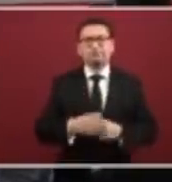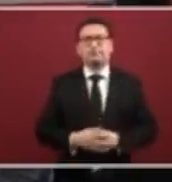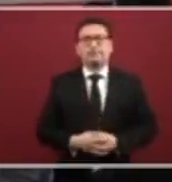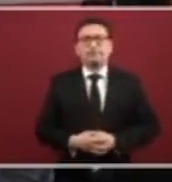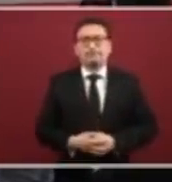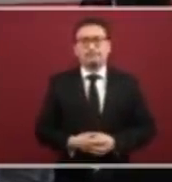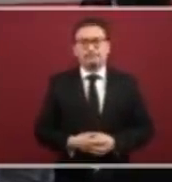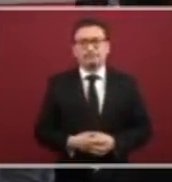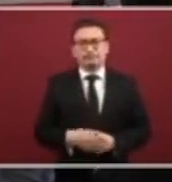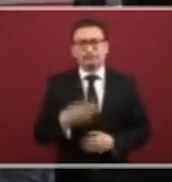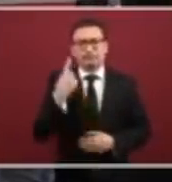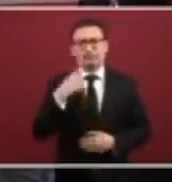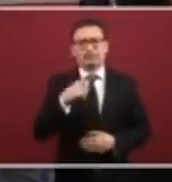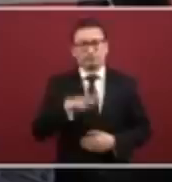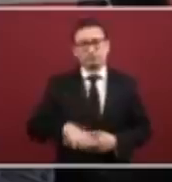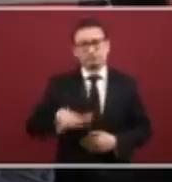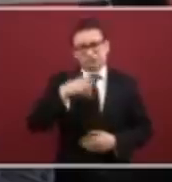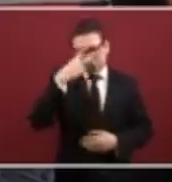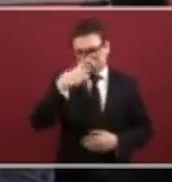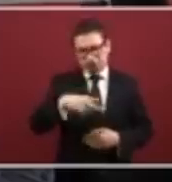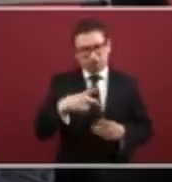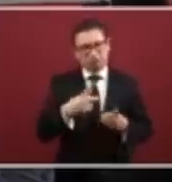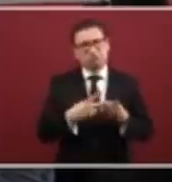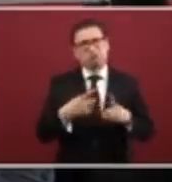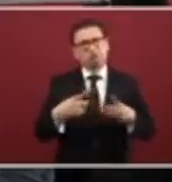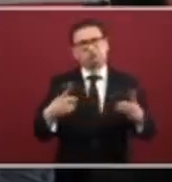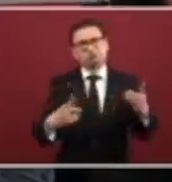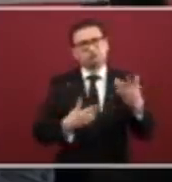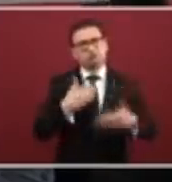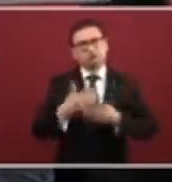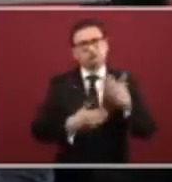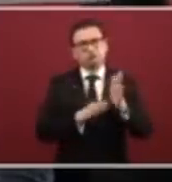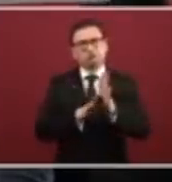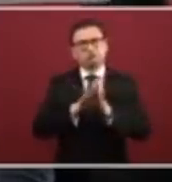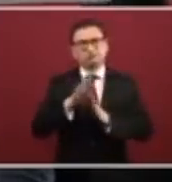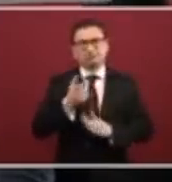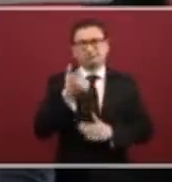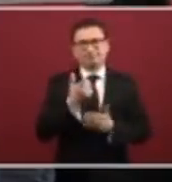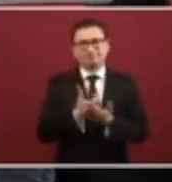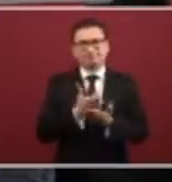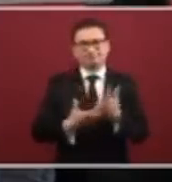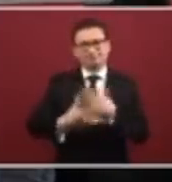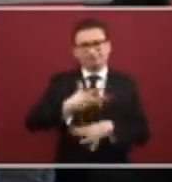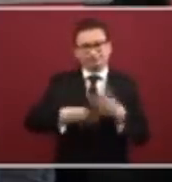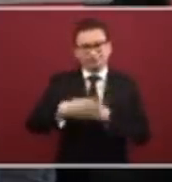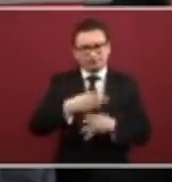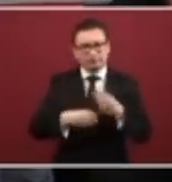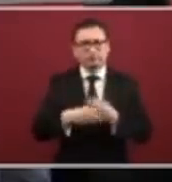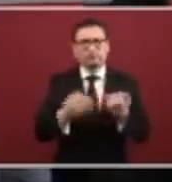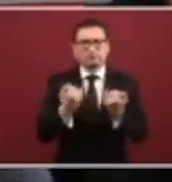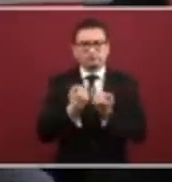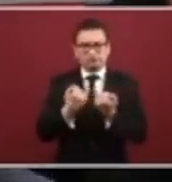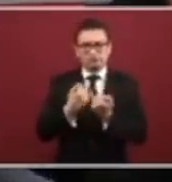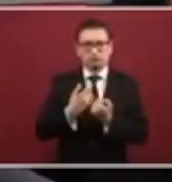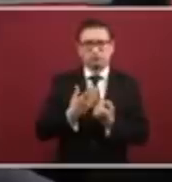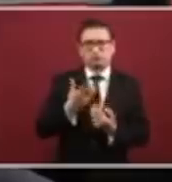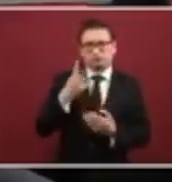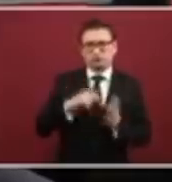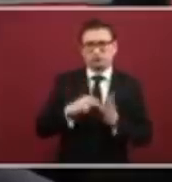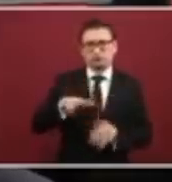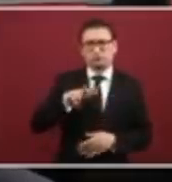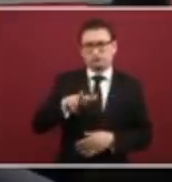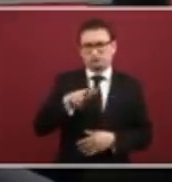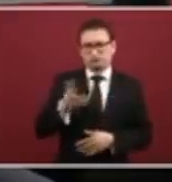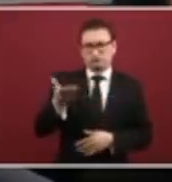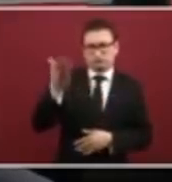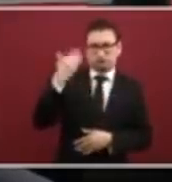el desarrollo económico de México. La demanda interna de petrolíferos en 2018 tratándose